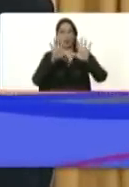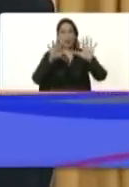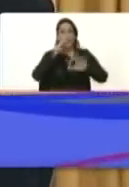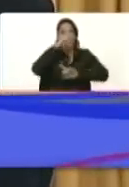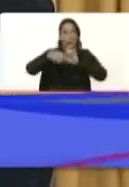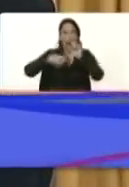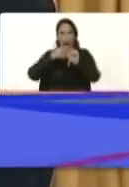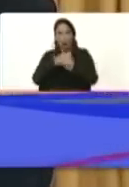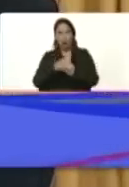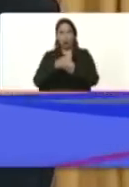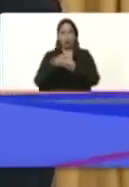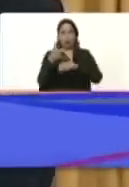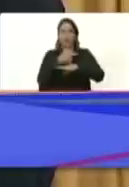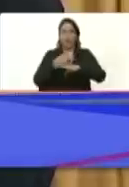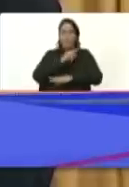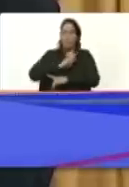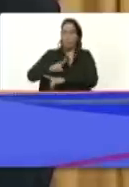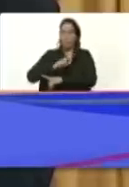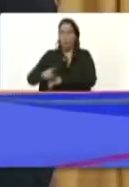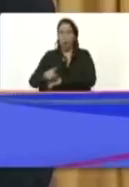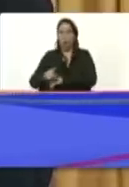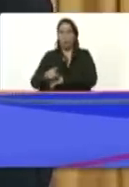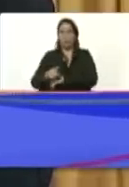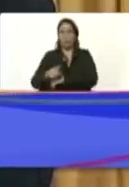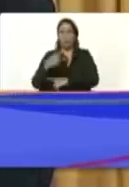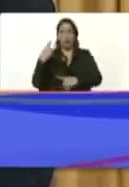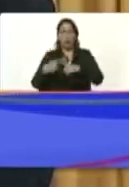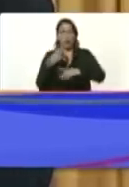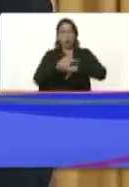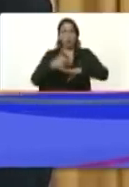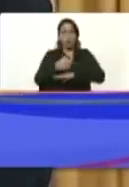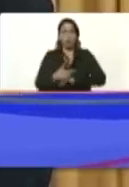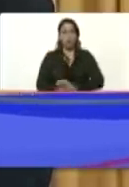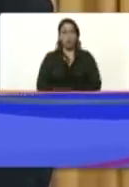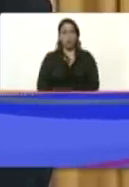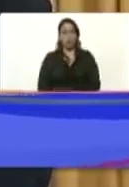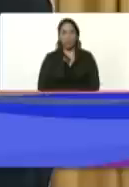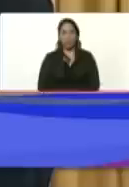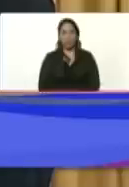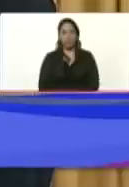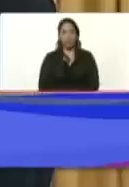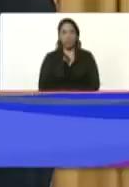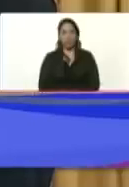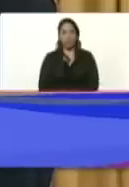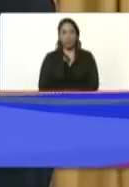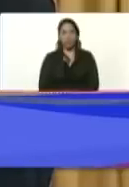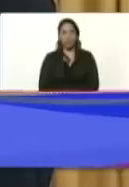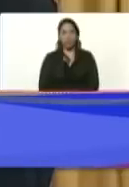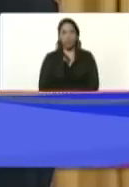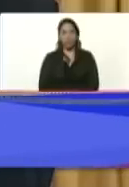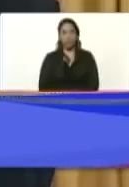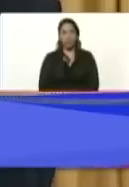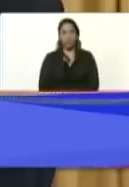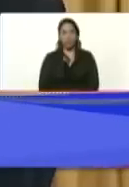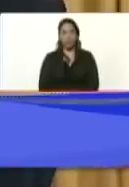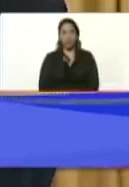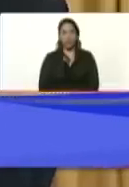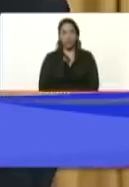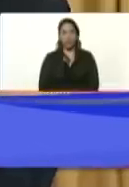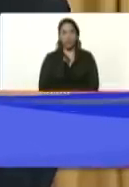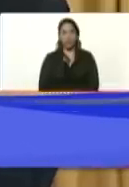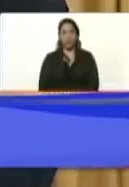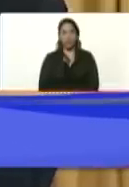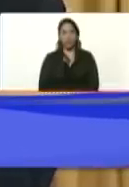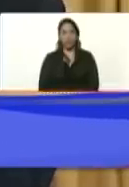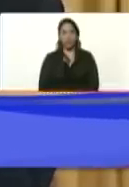ex gobernador es decir un estado que estaba totalmente en la desidia en el abandono lleno de inseguridad con mucho abandono al